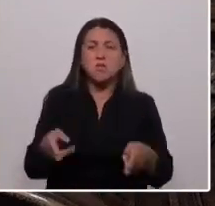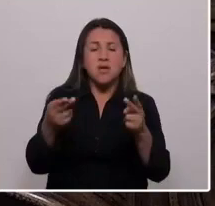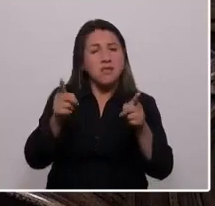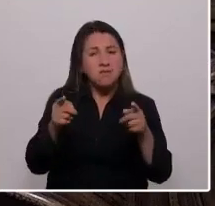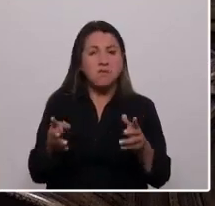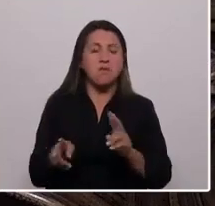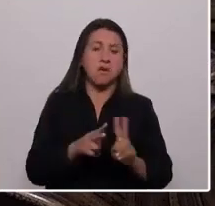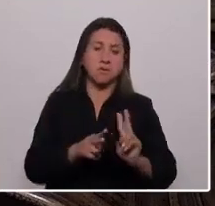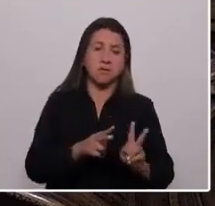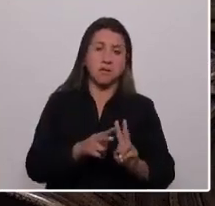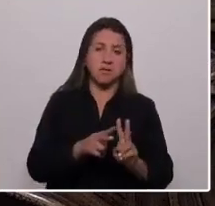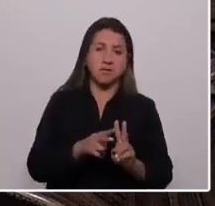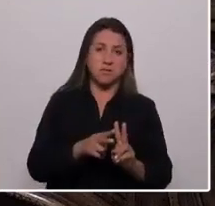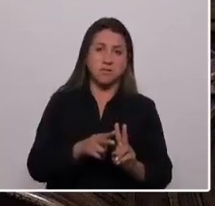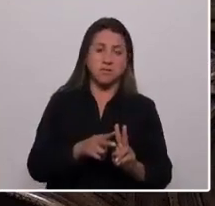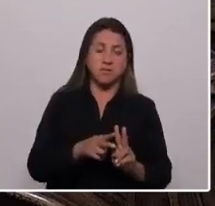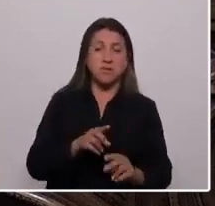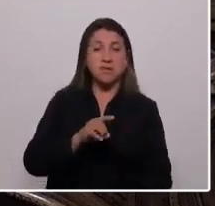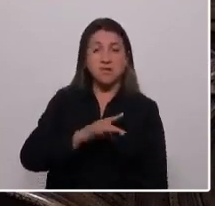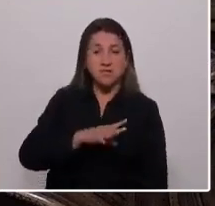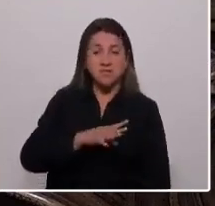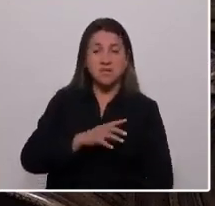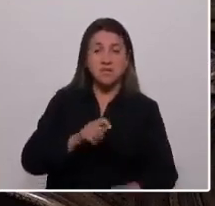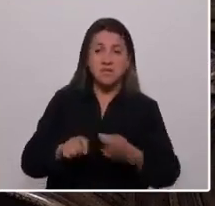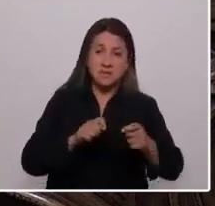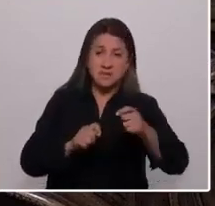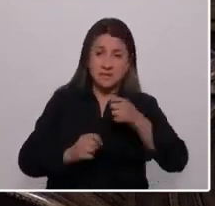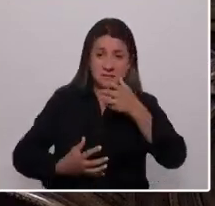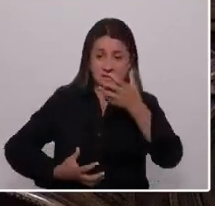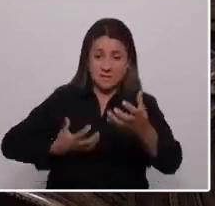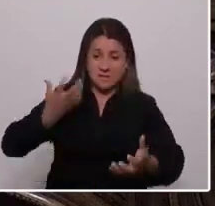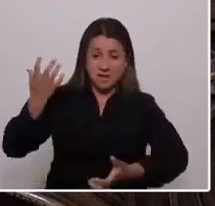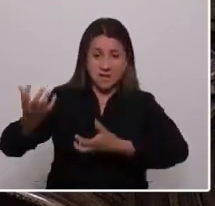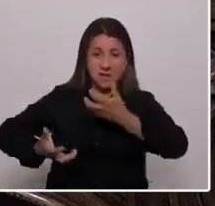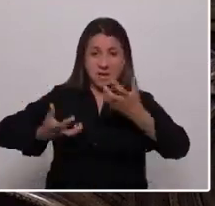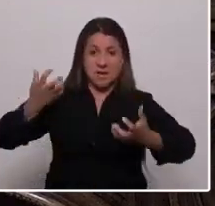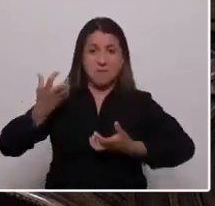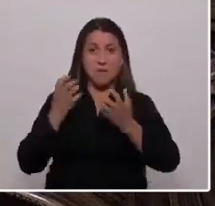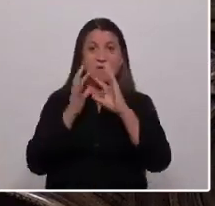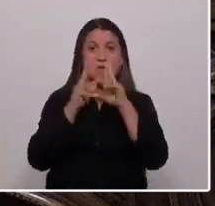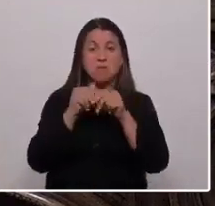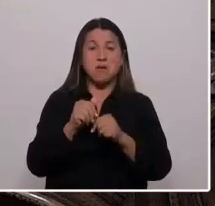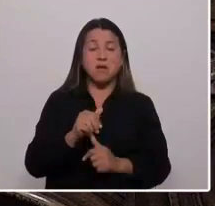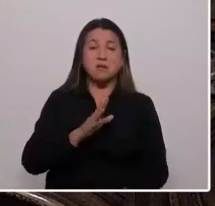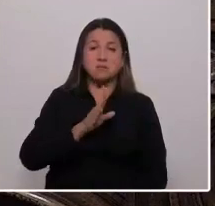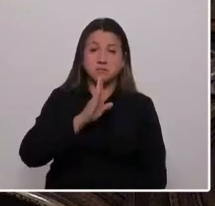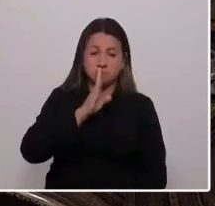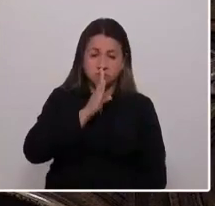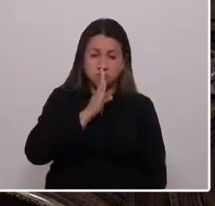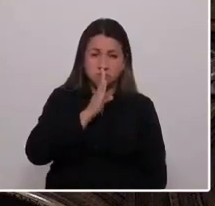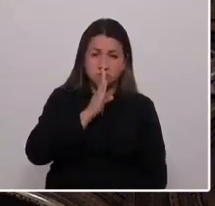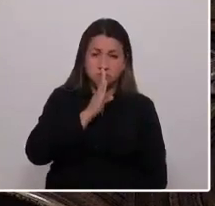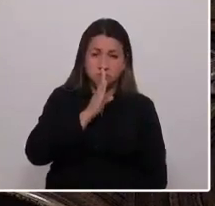ella, porque si en Chile se quema viva a una familia y no decimos nada, somos parte del problema.